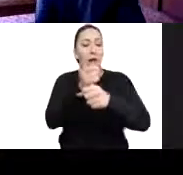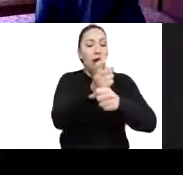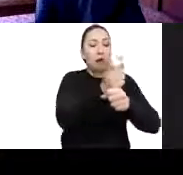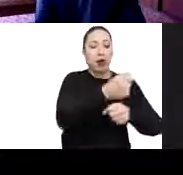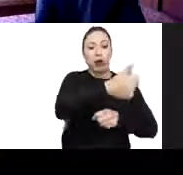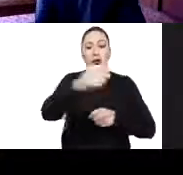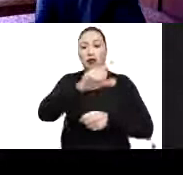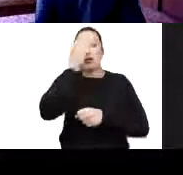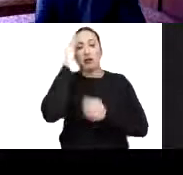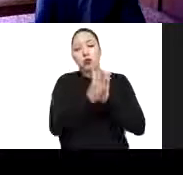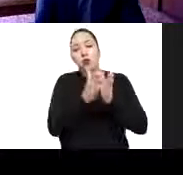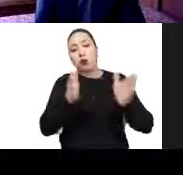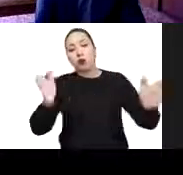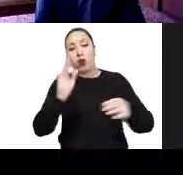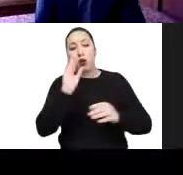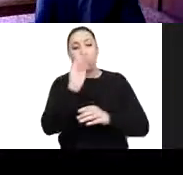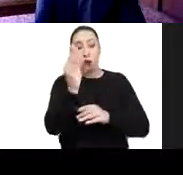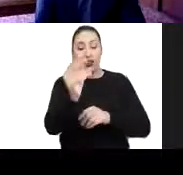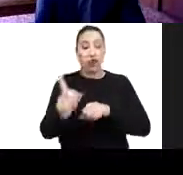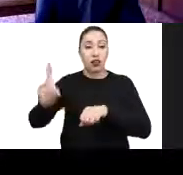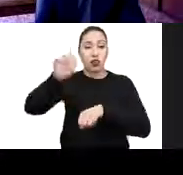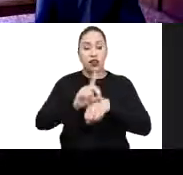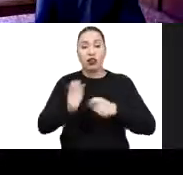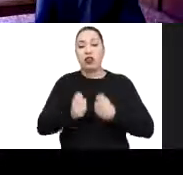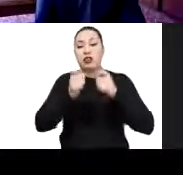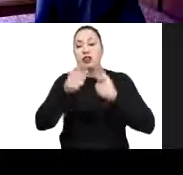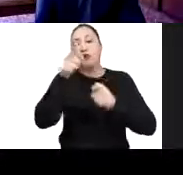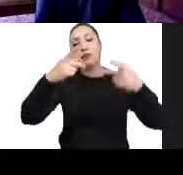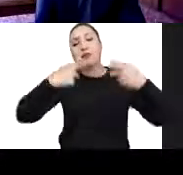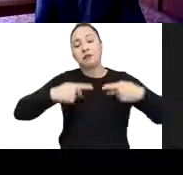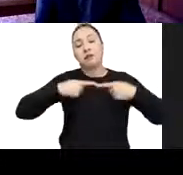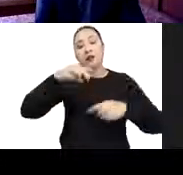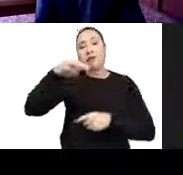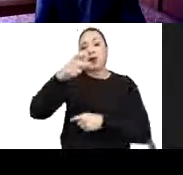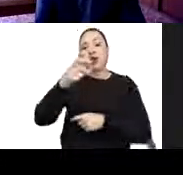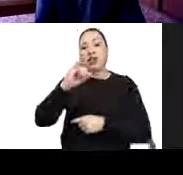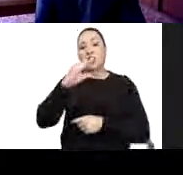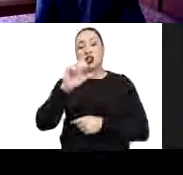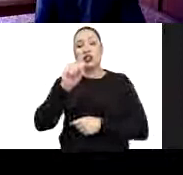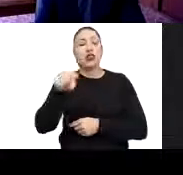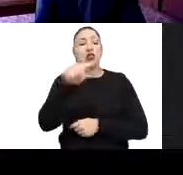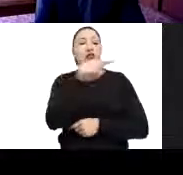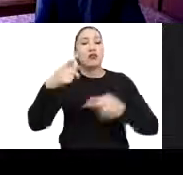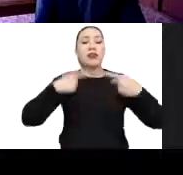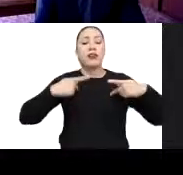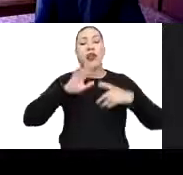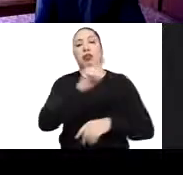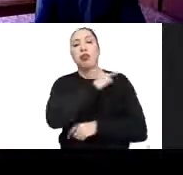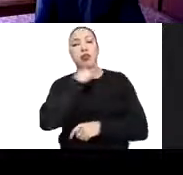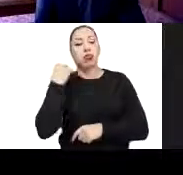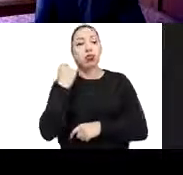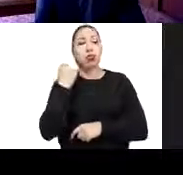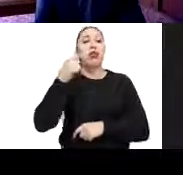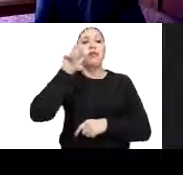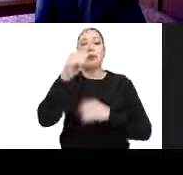90 días se derrotó a los mexicas, y bueno, esta derrota, que fue también para el agua,